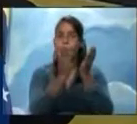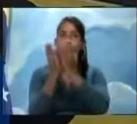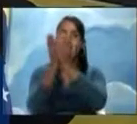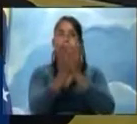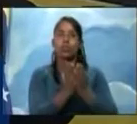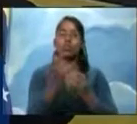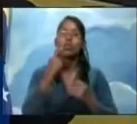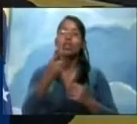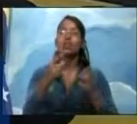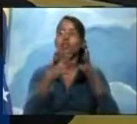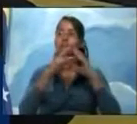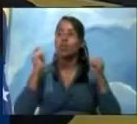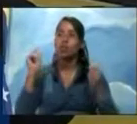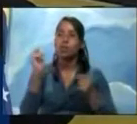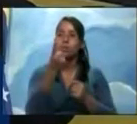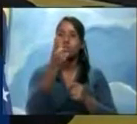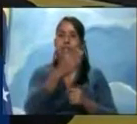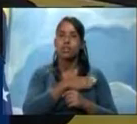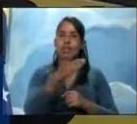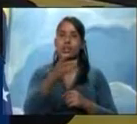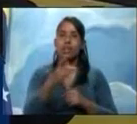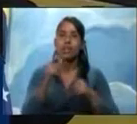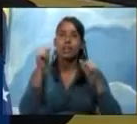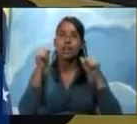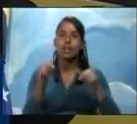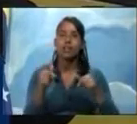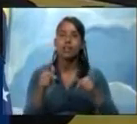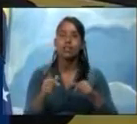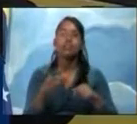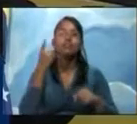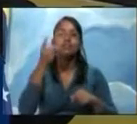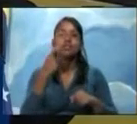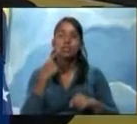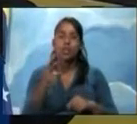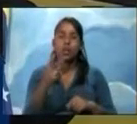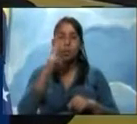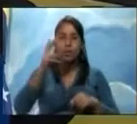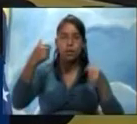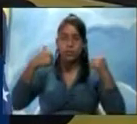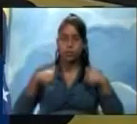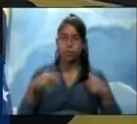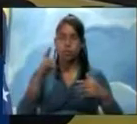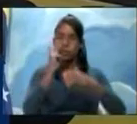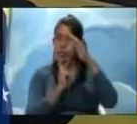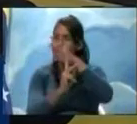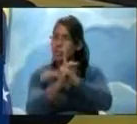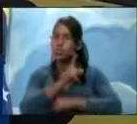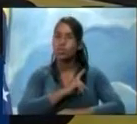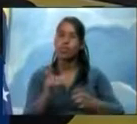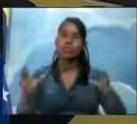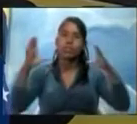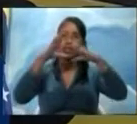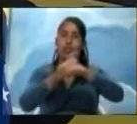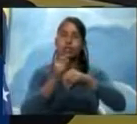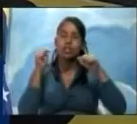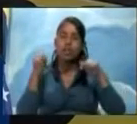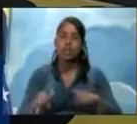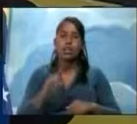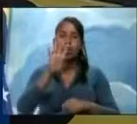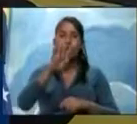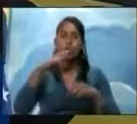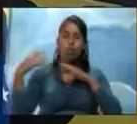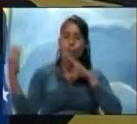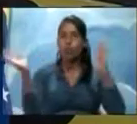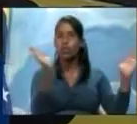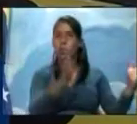relató lo principal del asunto. Daniel dijo: miraba yo en mi visión de noche, y aquí que los cuatro vientos